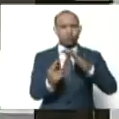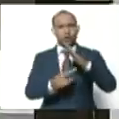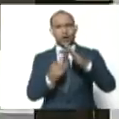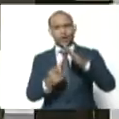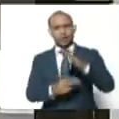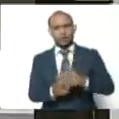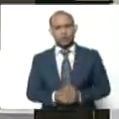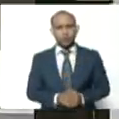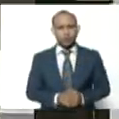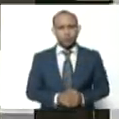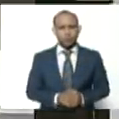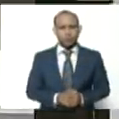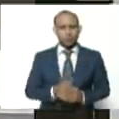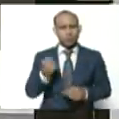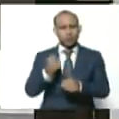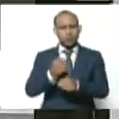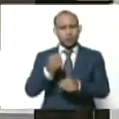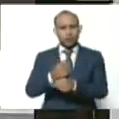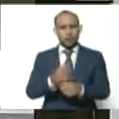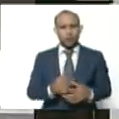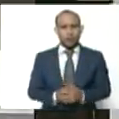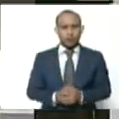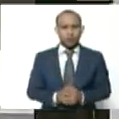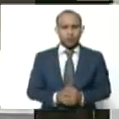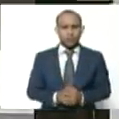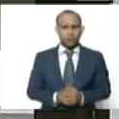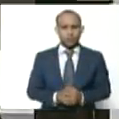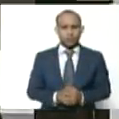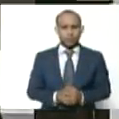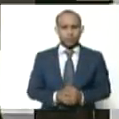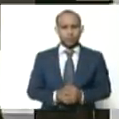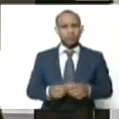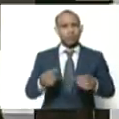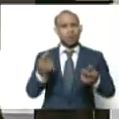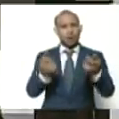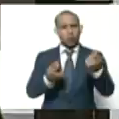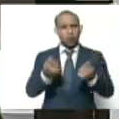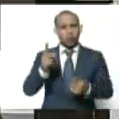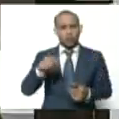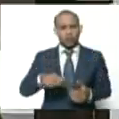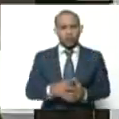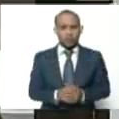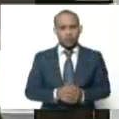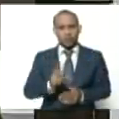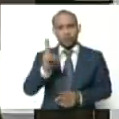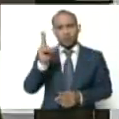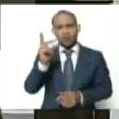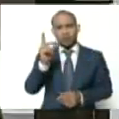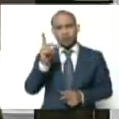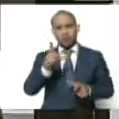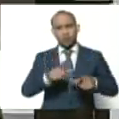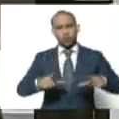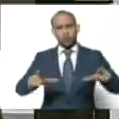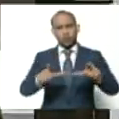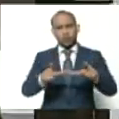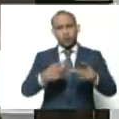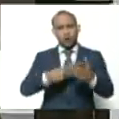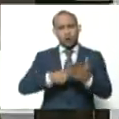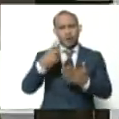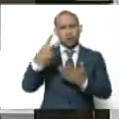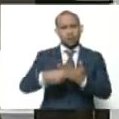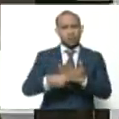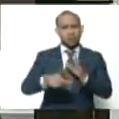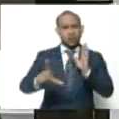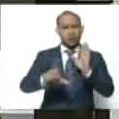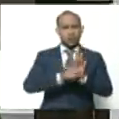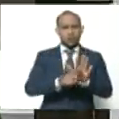recreación, del trabajo, de la economía. En segundo lugar, hemos revisado el plan legislativo.